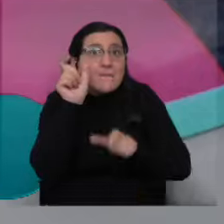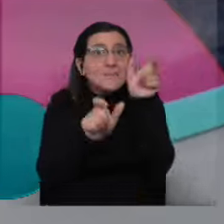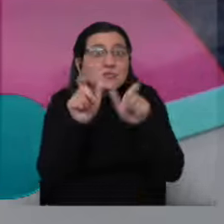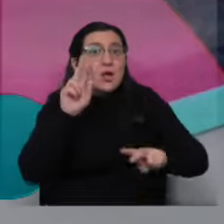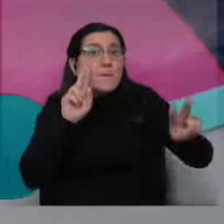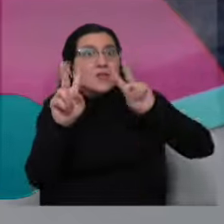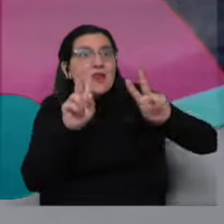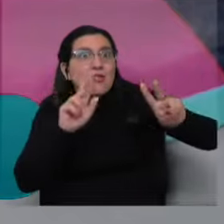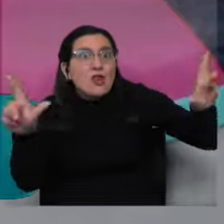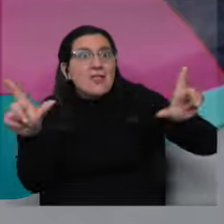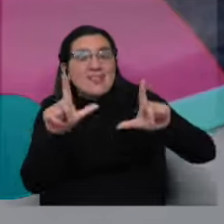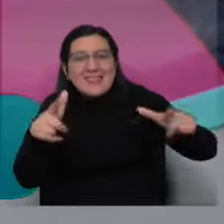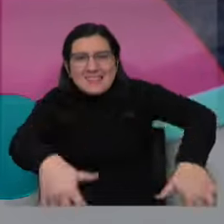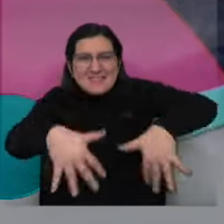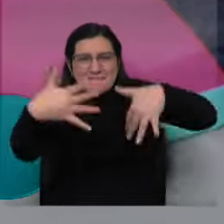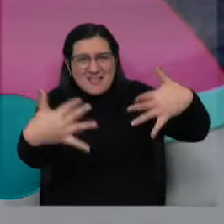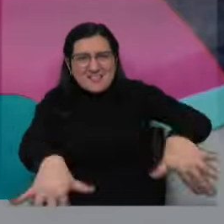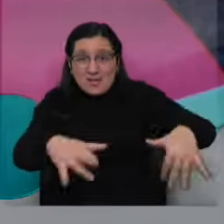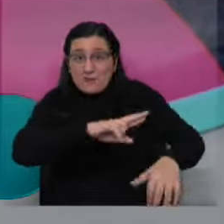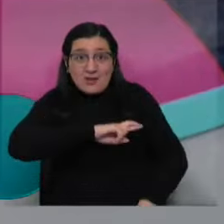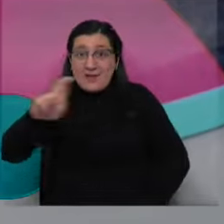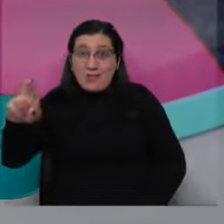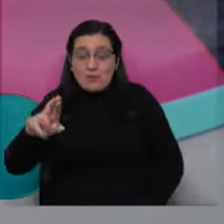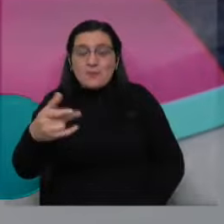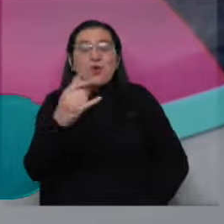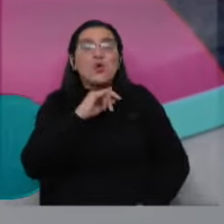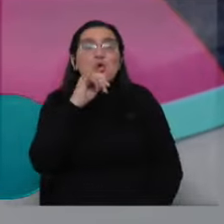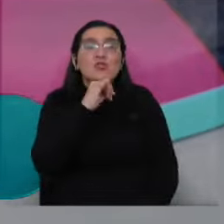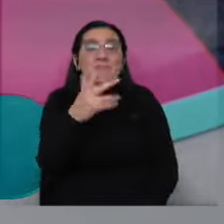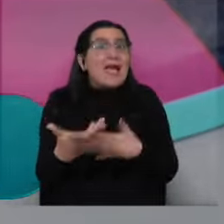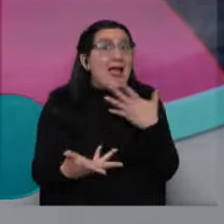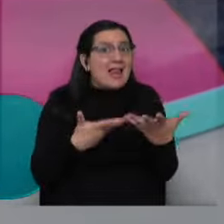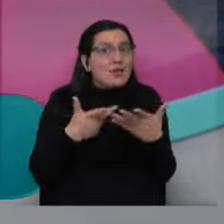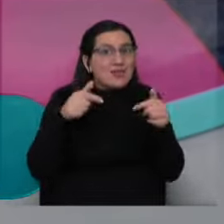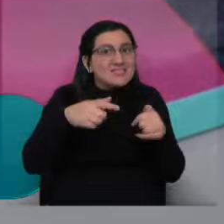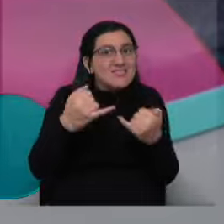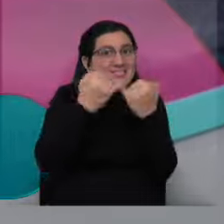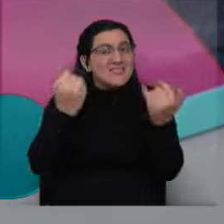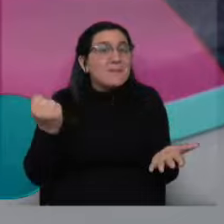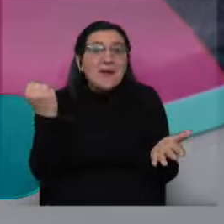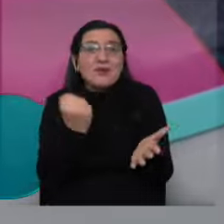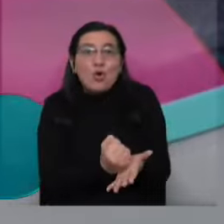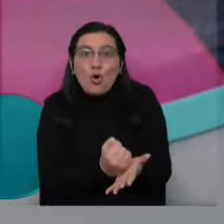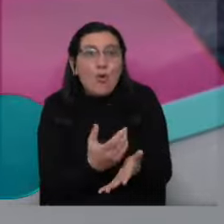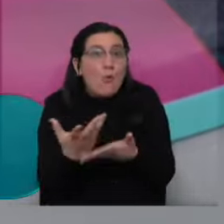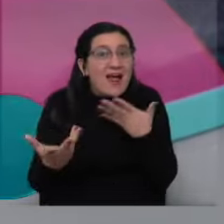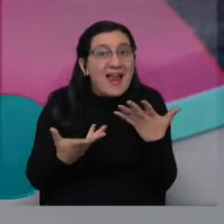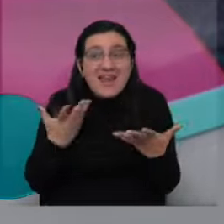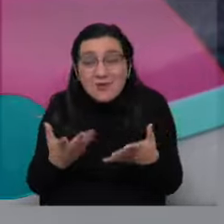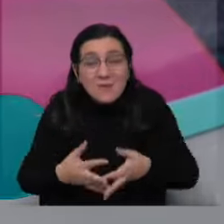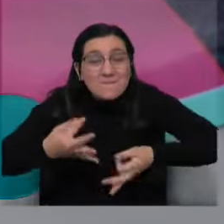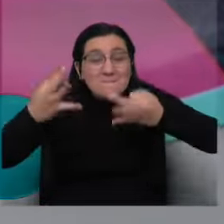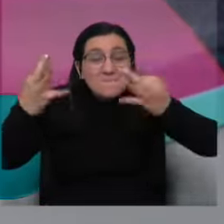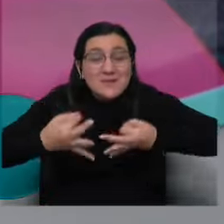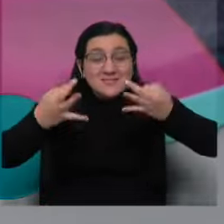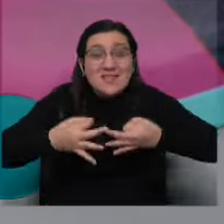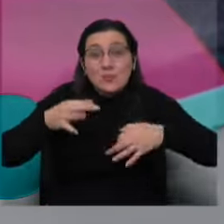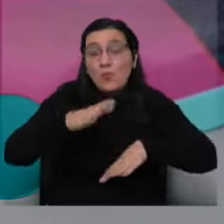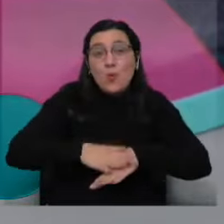este canal Este pero Contame una tuya que vos dijiste esta este día me marcó esta mensaje este este